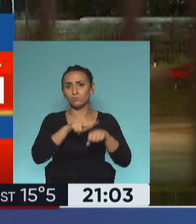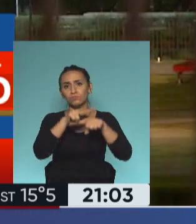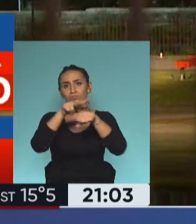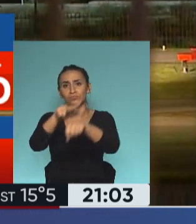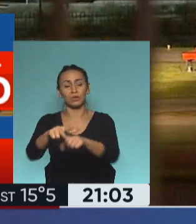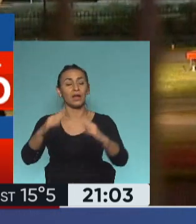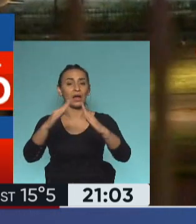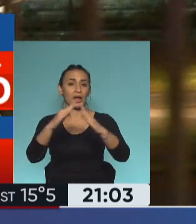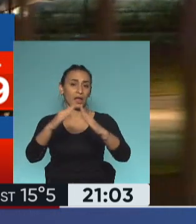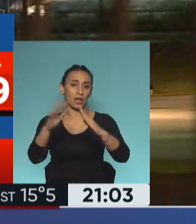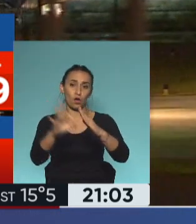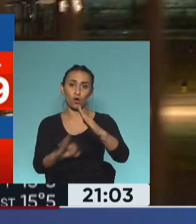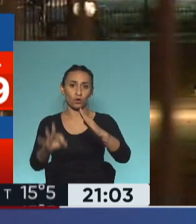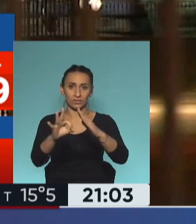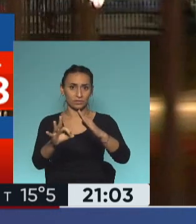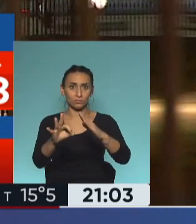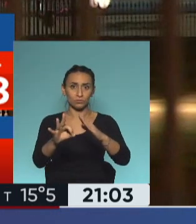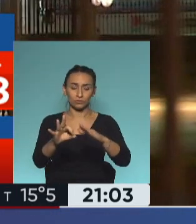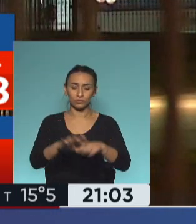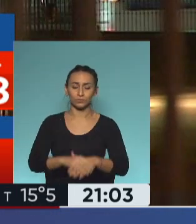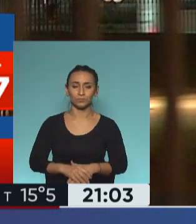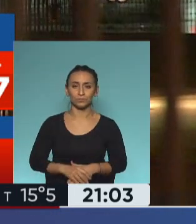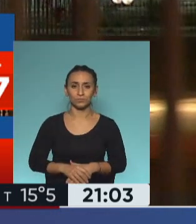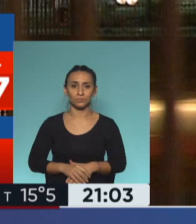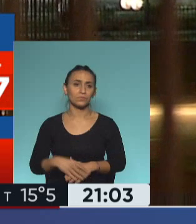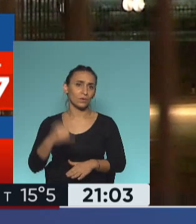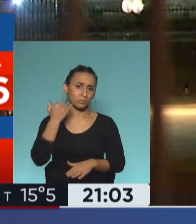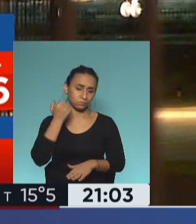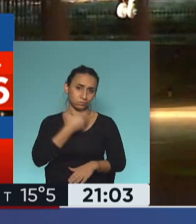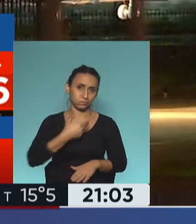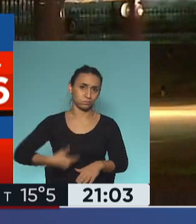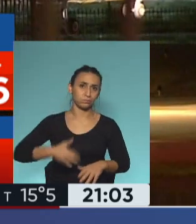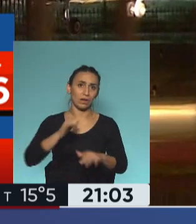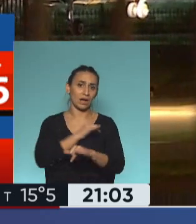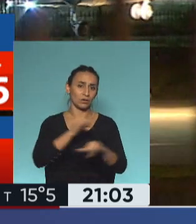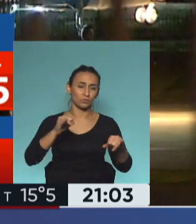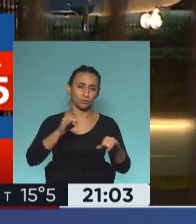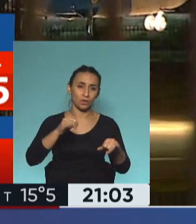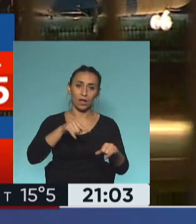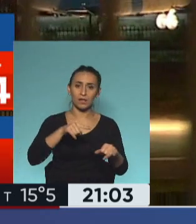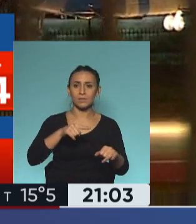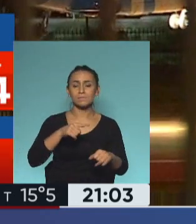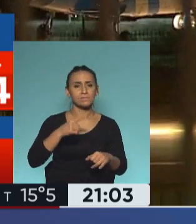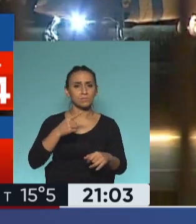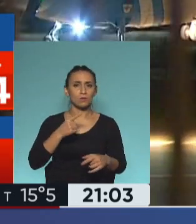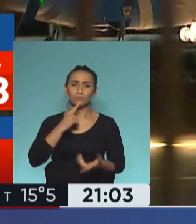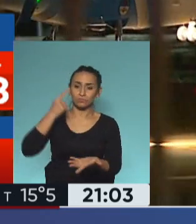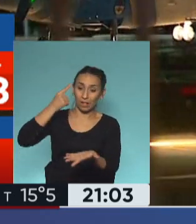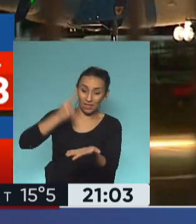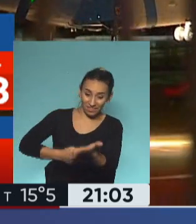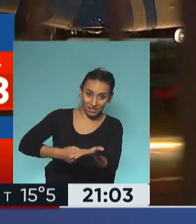residencia de Olivos luego de este anuncio que tomó en total consenso con todos